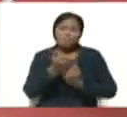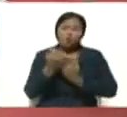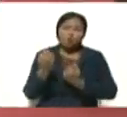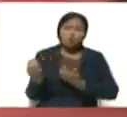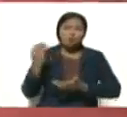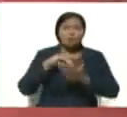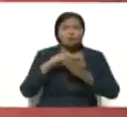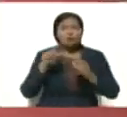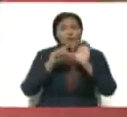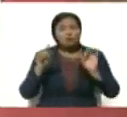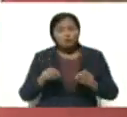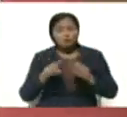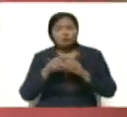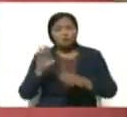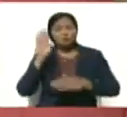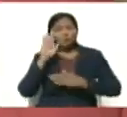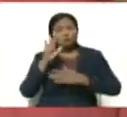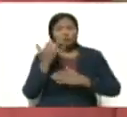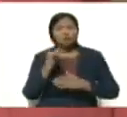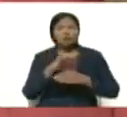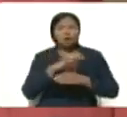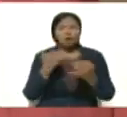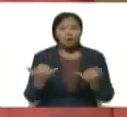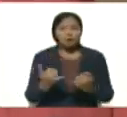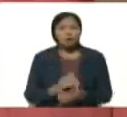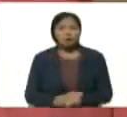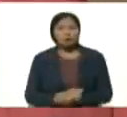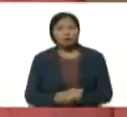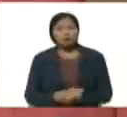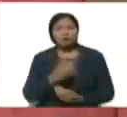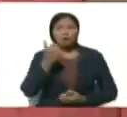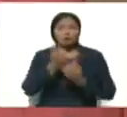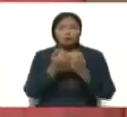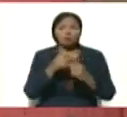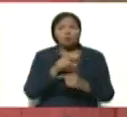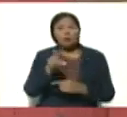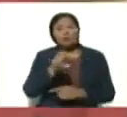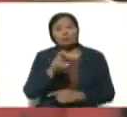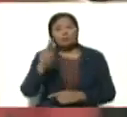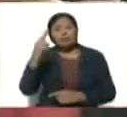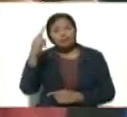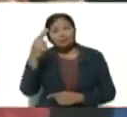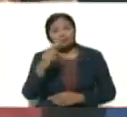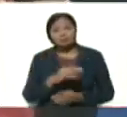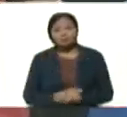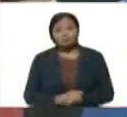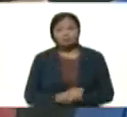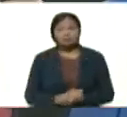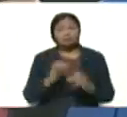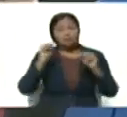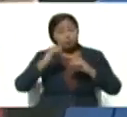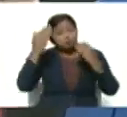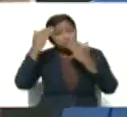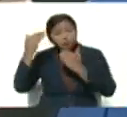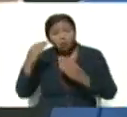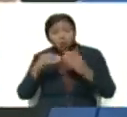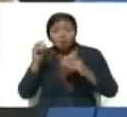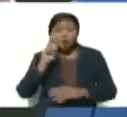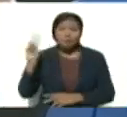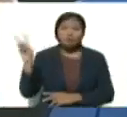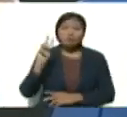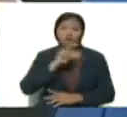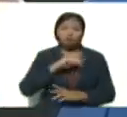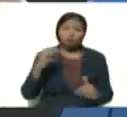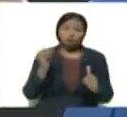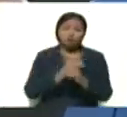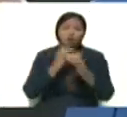más el compromiso y la solidaridad con el hermano país de Haití. Sí, un saludo a toda Venezuela. Nos